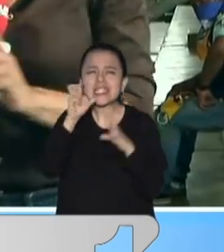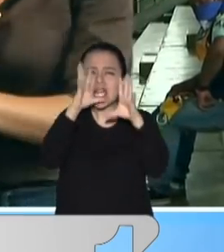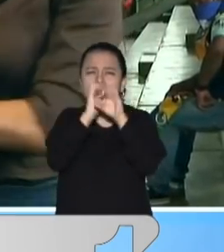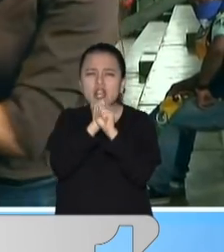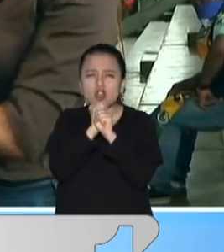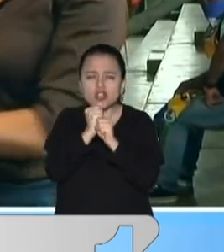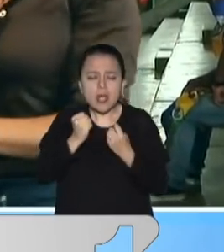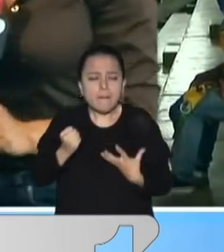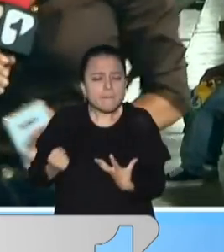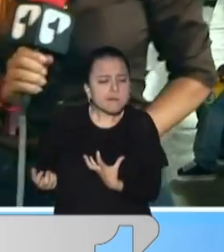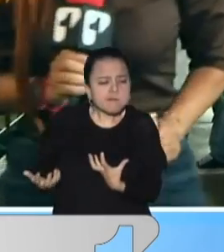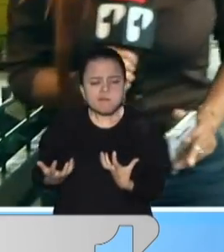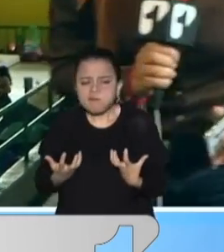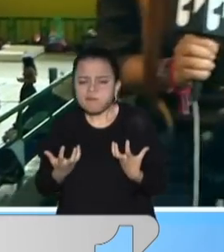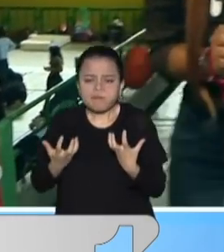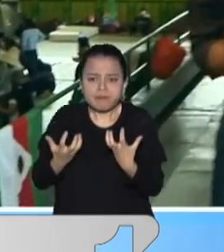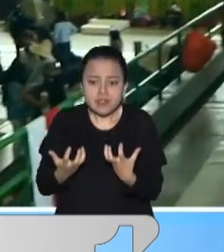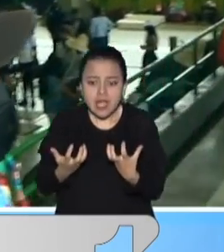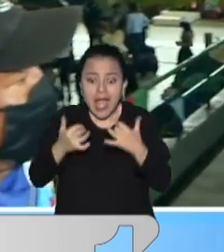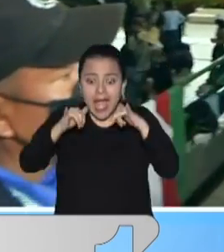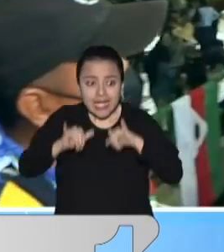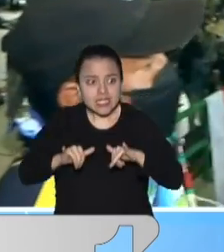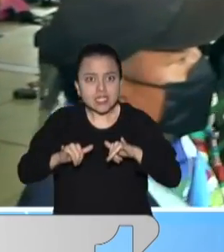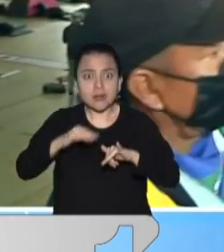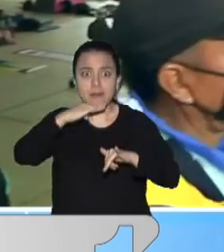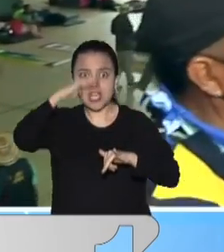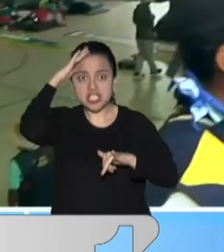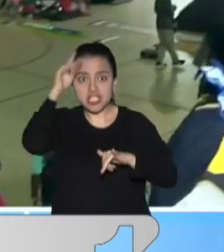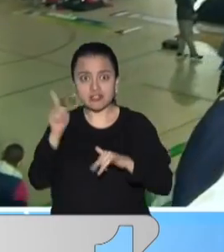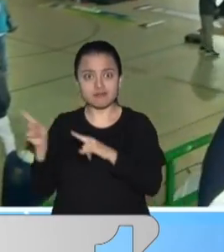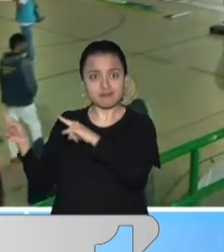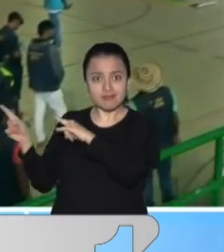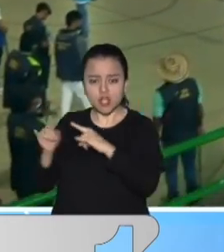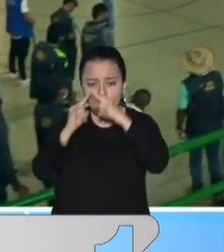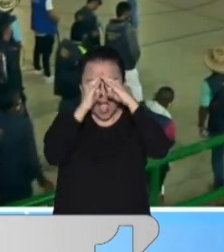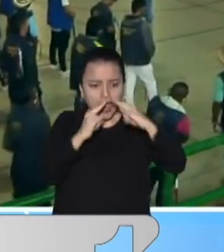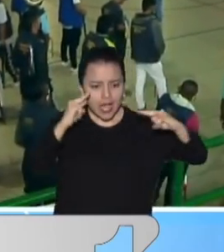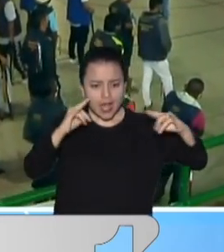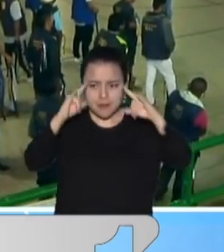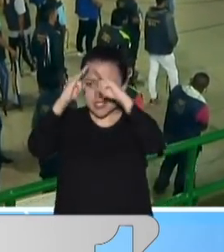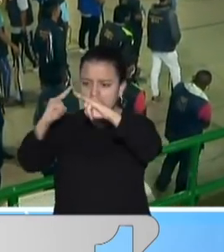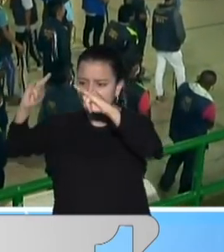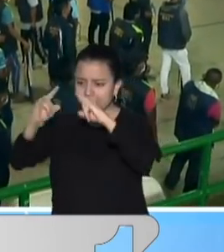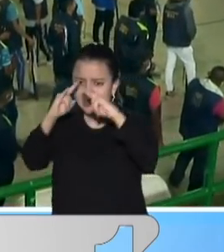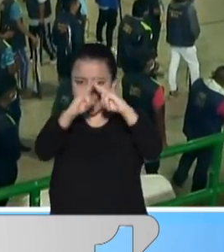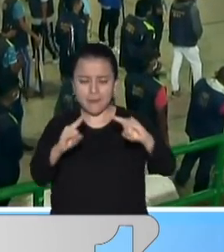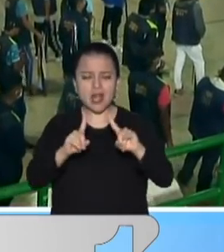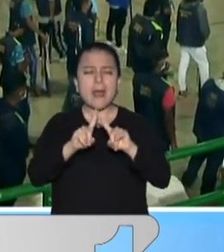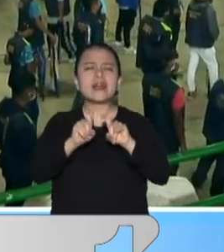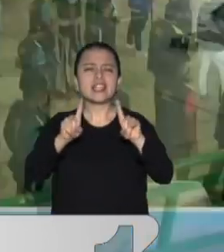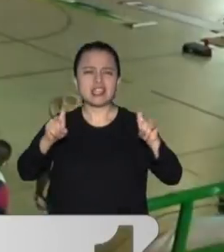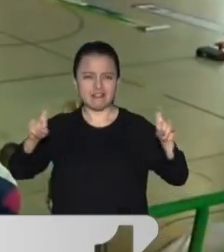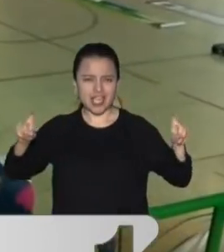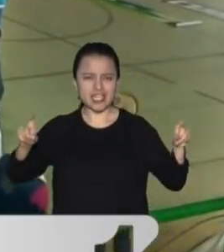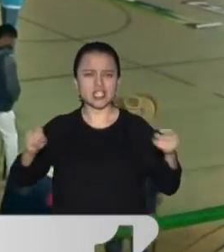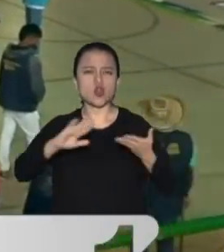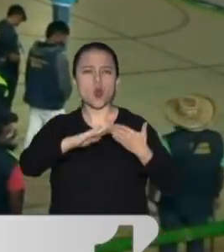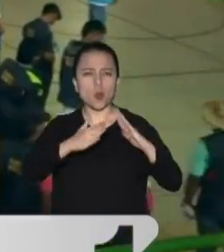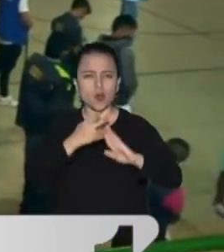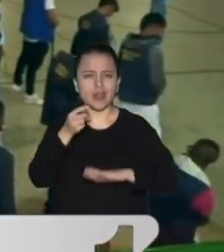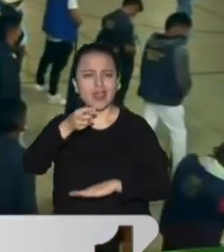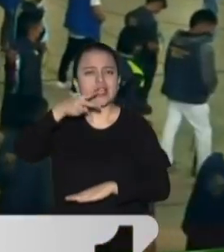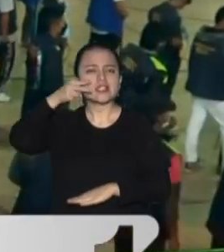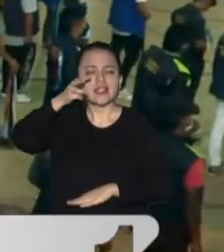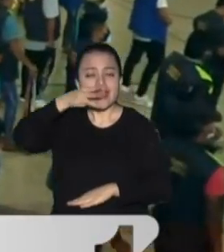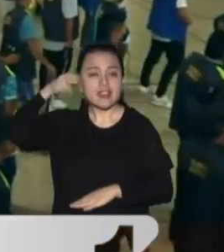han instalado aquí en el Coliseo, como podemos ver con sus carpas, diferentes comunidades indígenas del departamento de Antioquia, todas